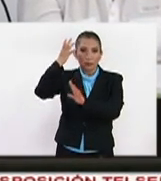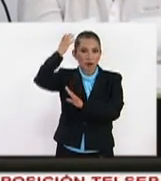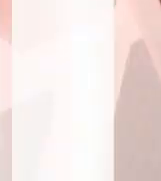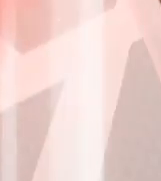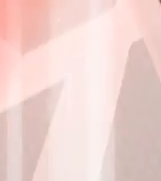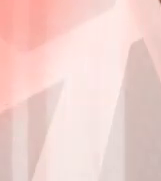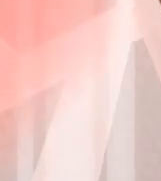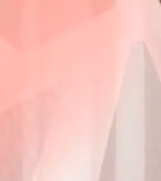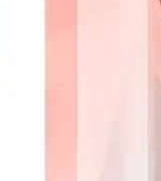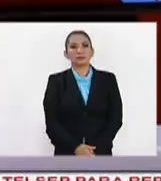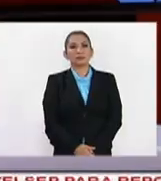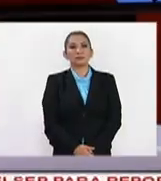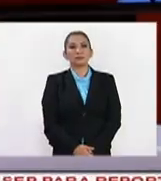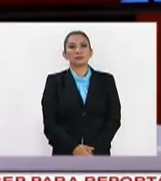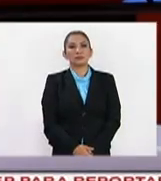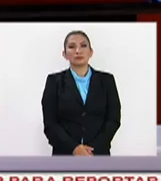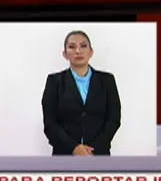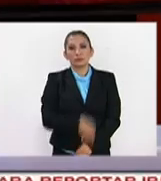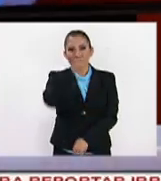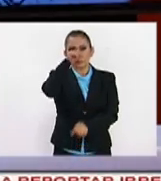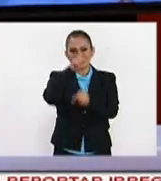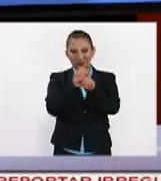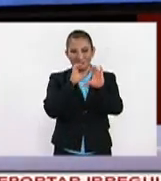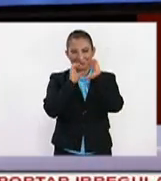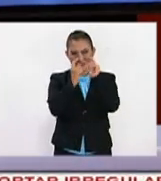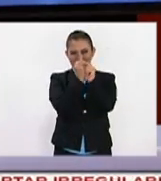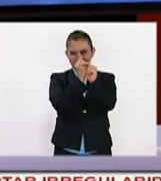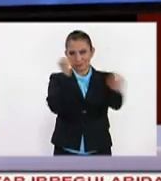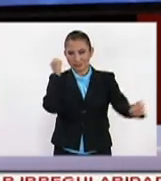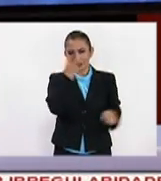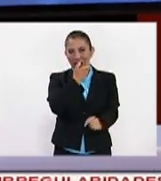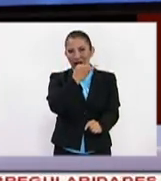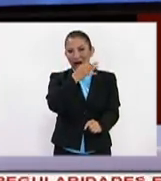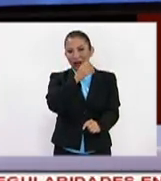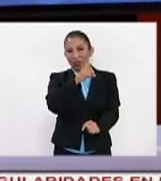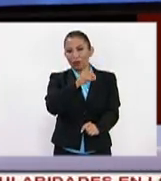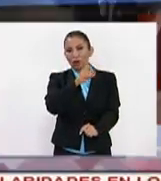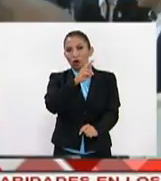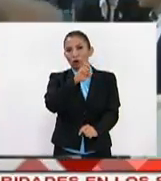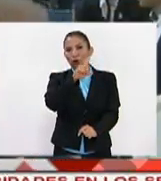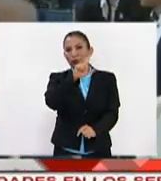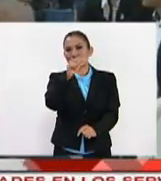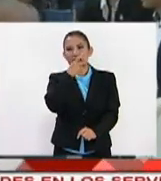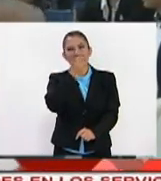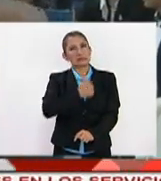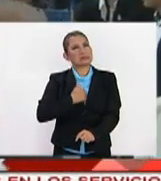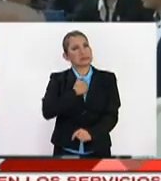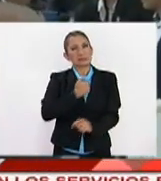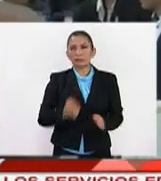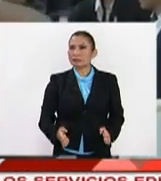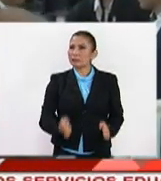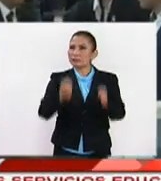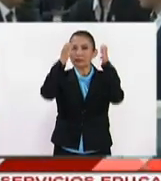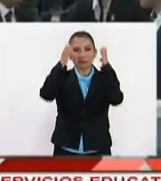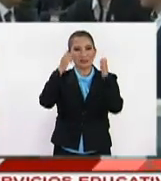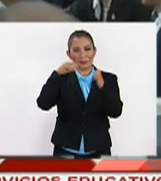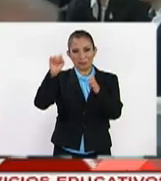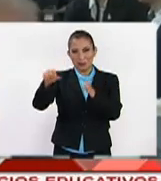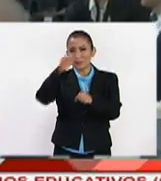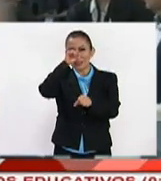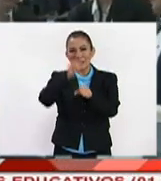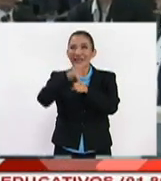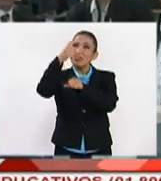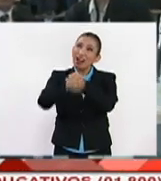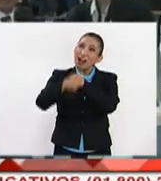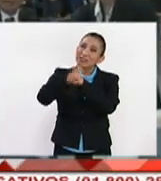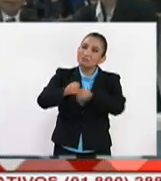Morelos. El secretario de Comunicaciones y Transportes, Gerardo Ruiz Esparza, lamentó que el edificio sede de la Secretaría haya